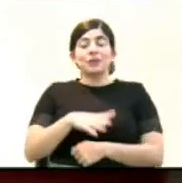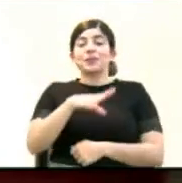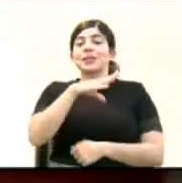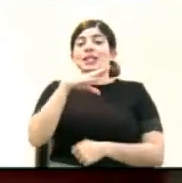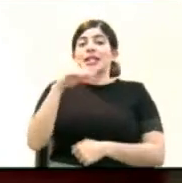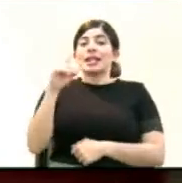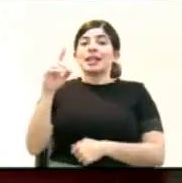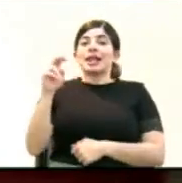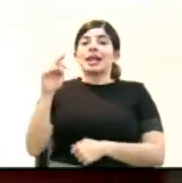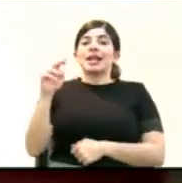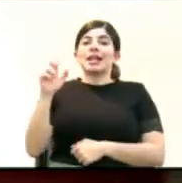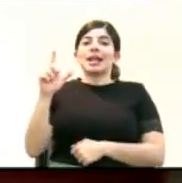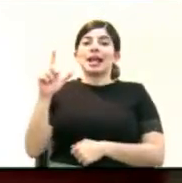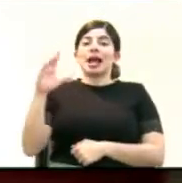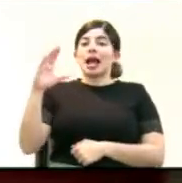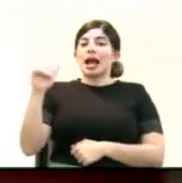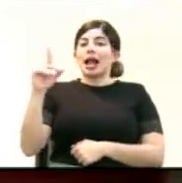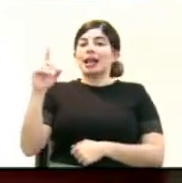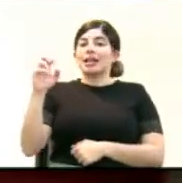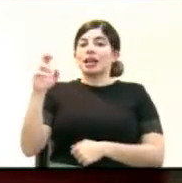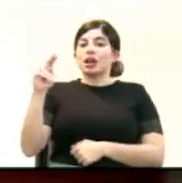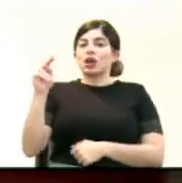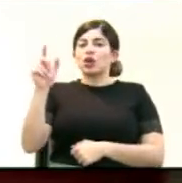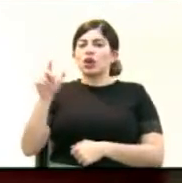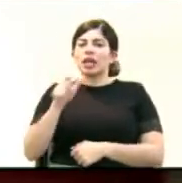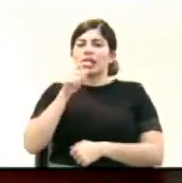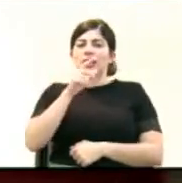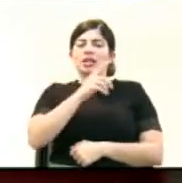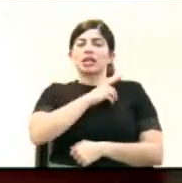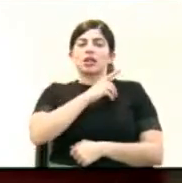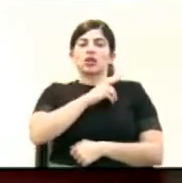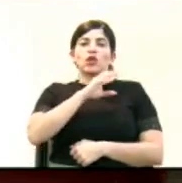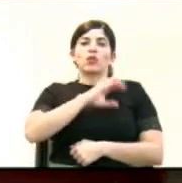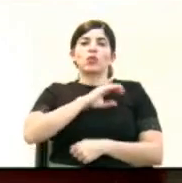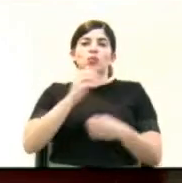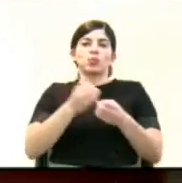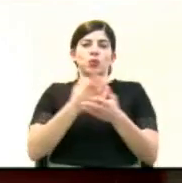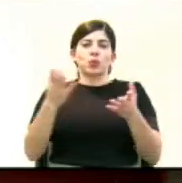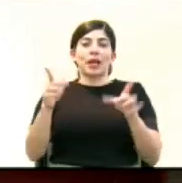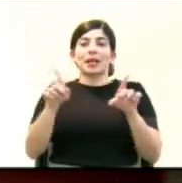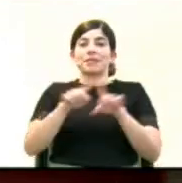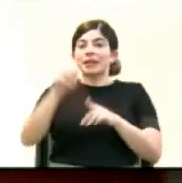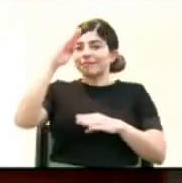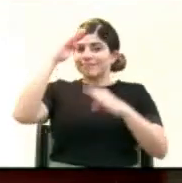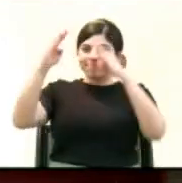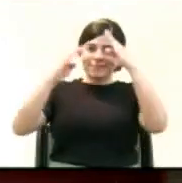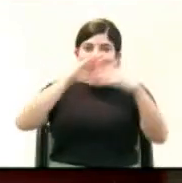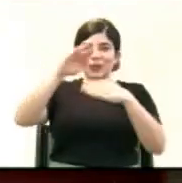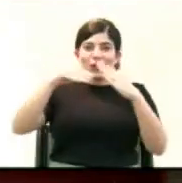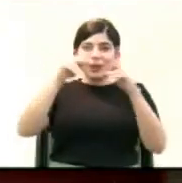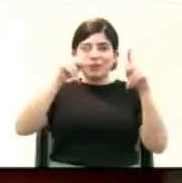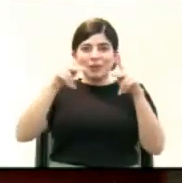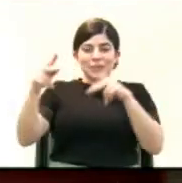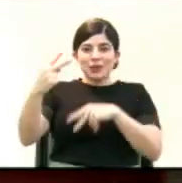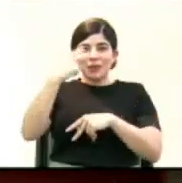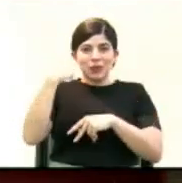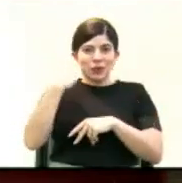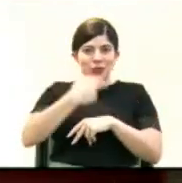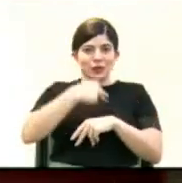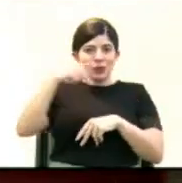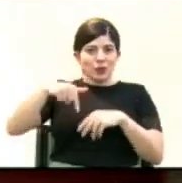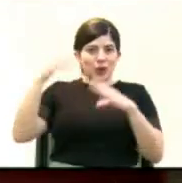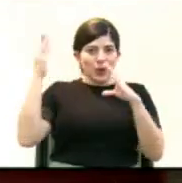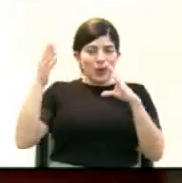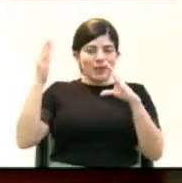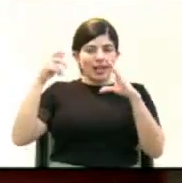don Daniel Calderón, director de Fuerza Pública de nuestro país. Y un saludo a toda la audiencia que nos sigue en esta conferencia de